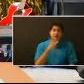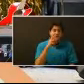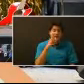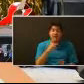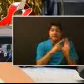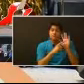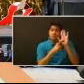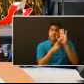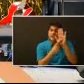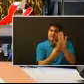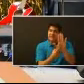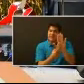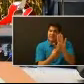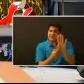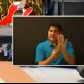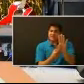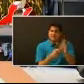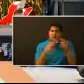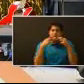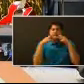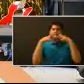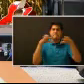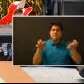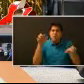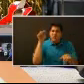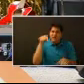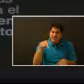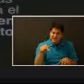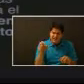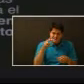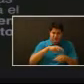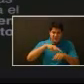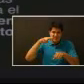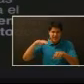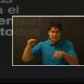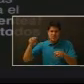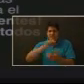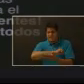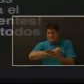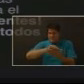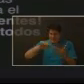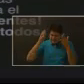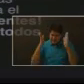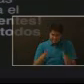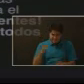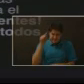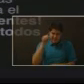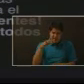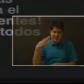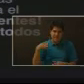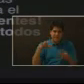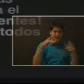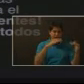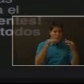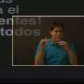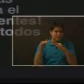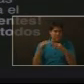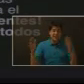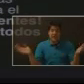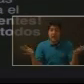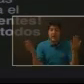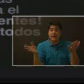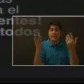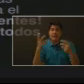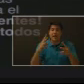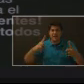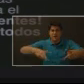versión dice, publiquen esto entre las naciones, santifíquense para el combate, animen a los